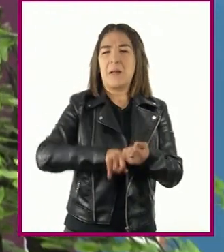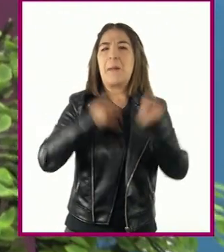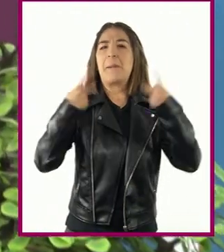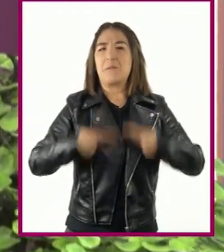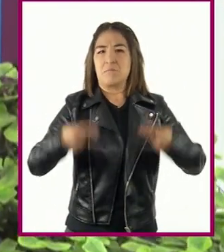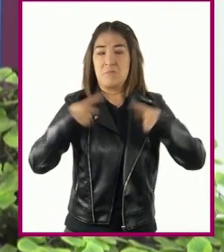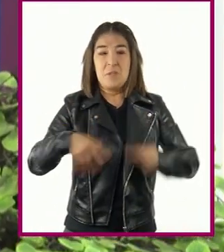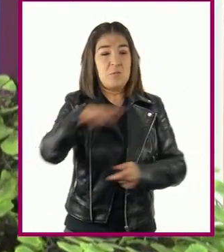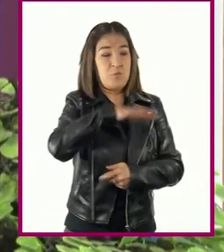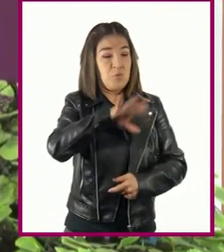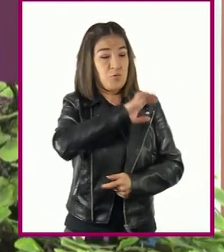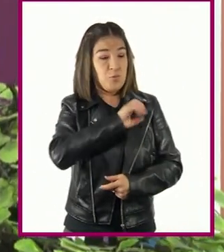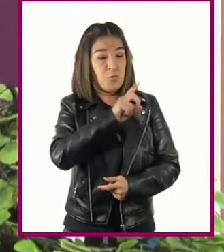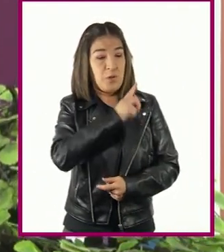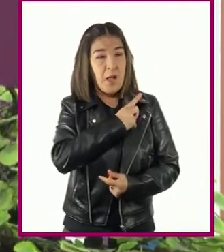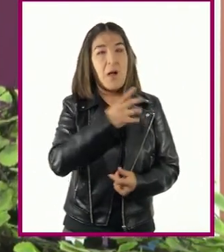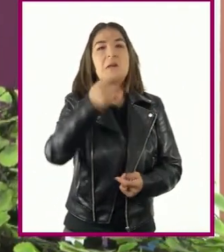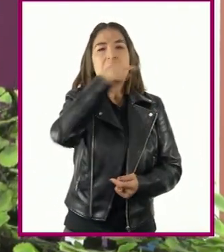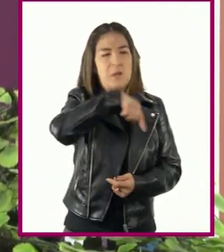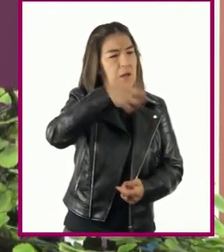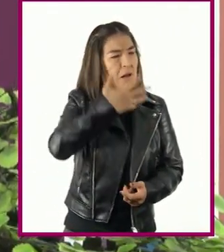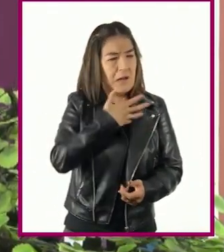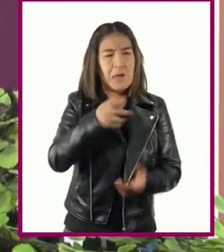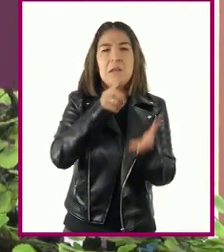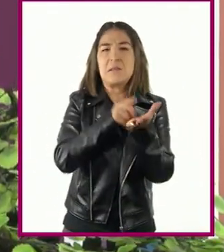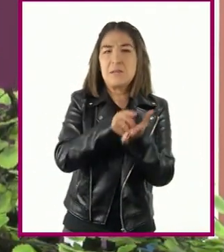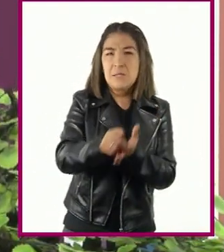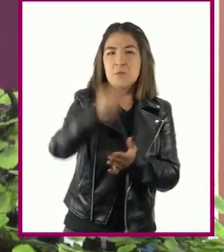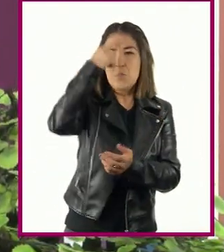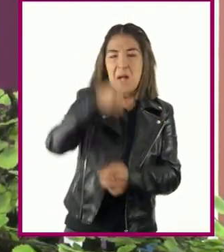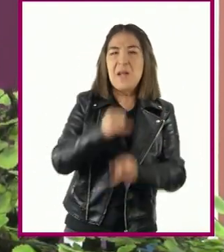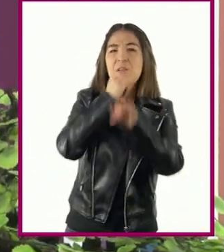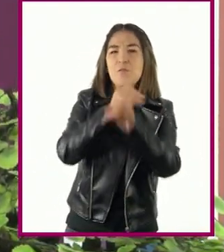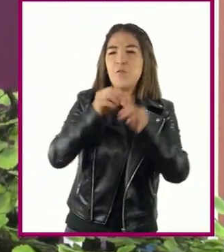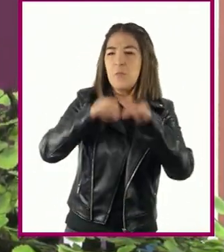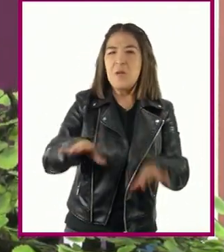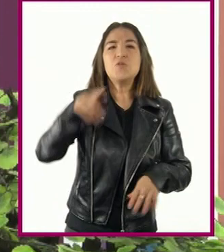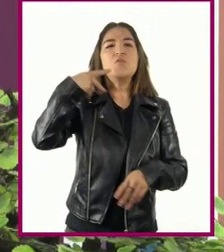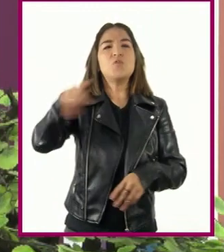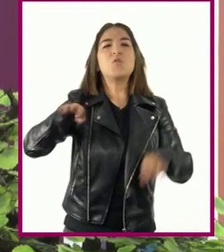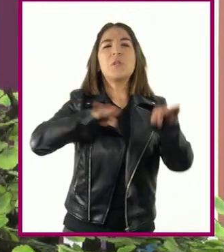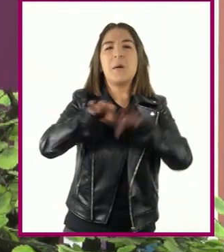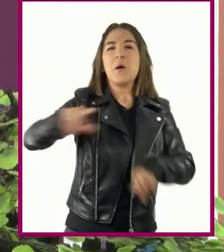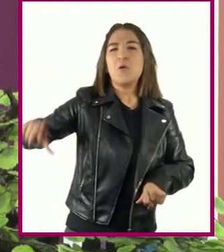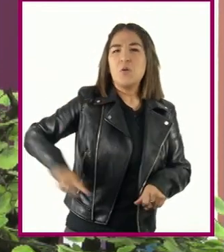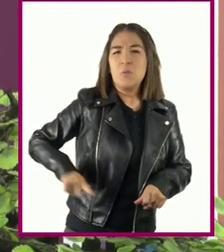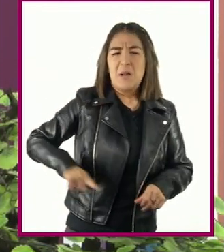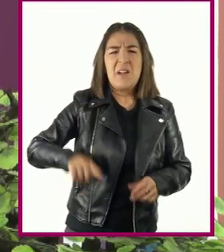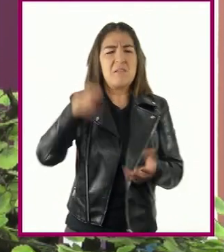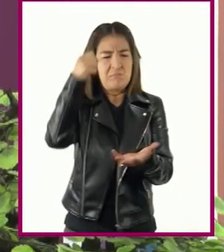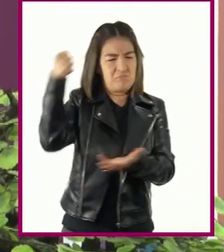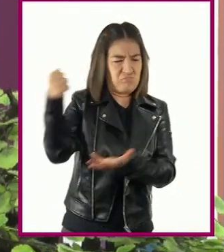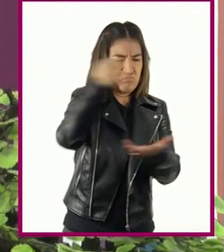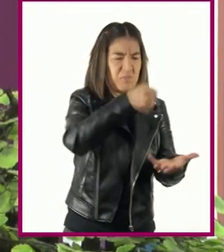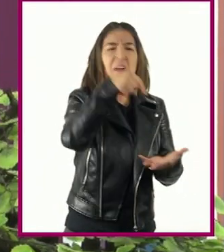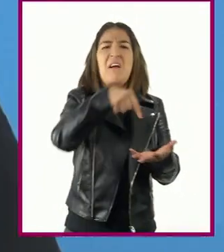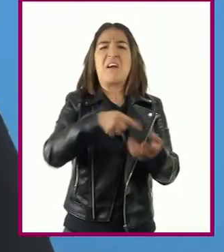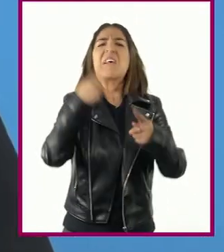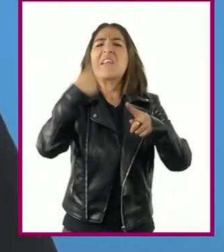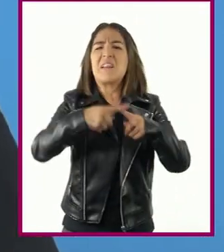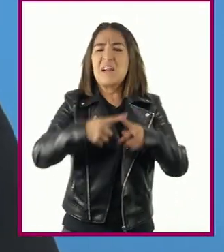ser informados acerca de los asuntos públicos, a conocer con detalle en qué se gasta el dinero de